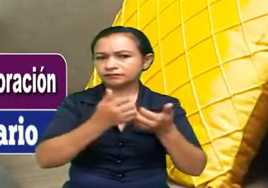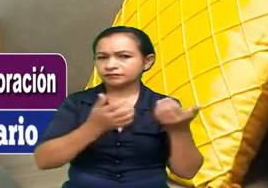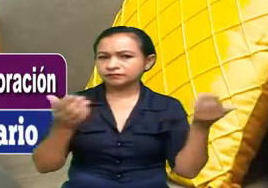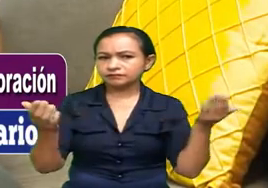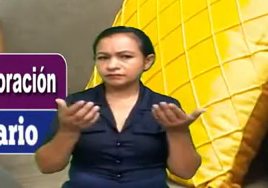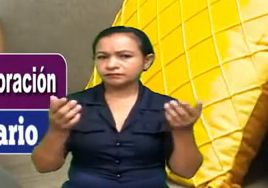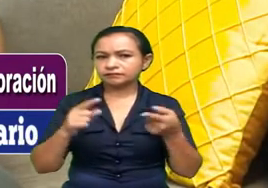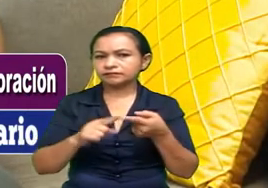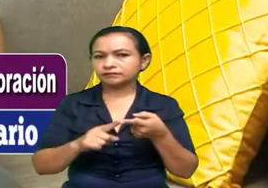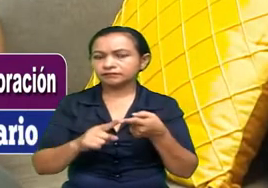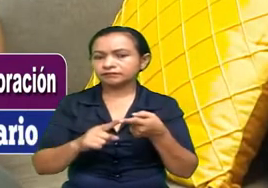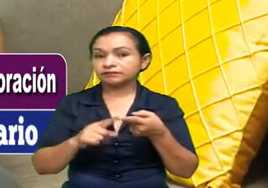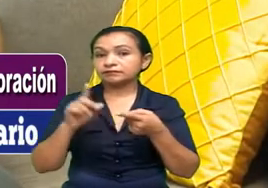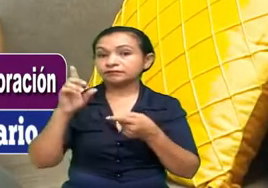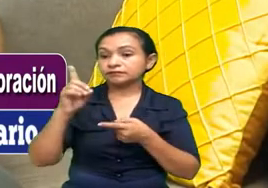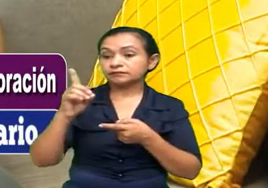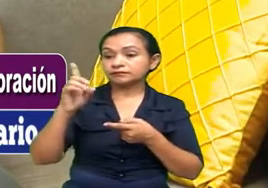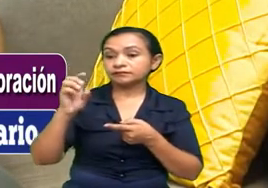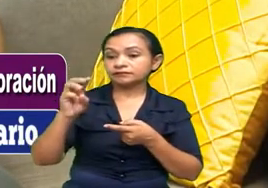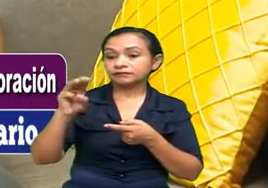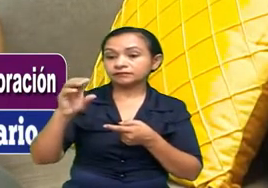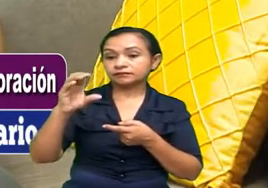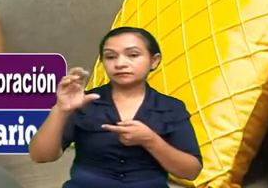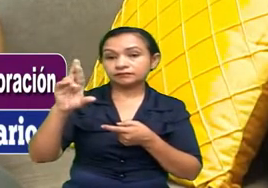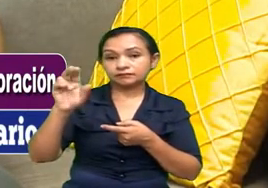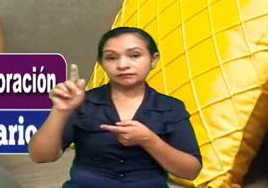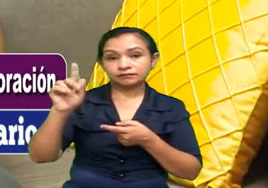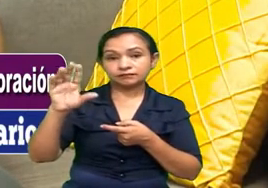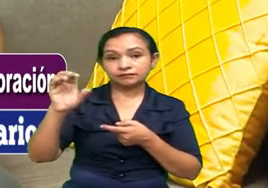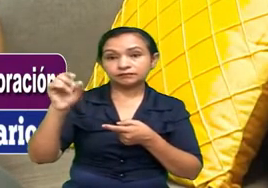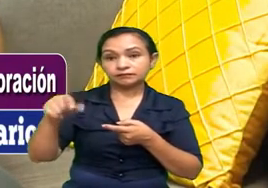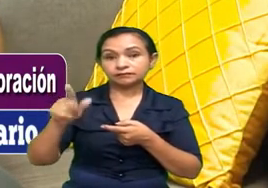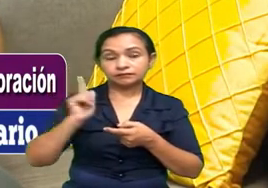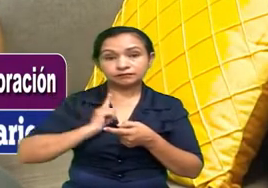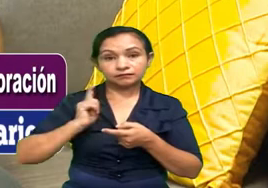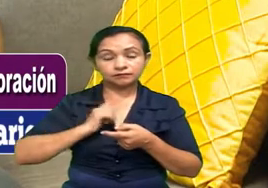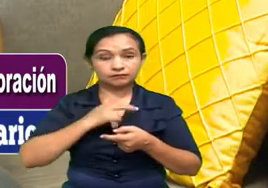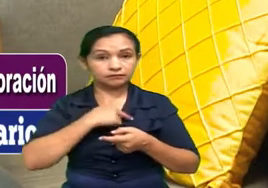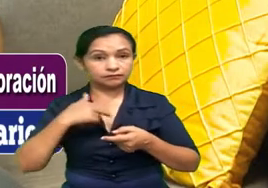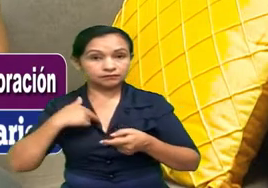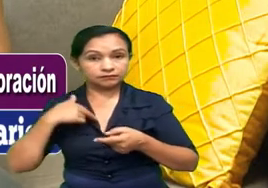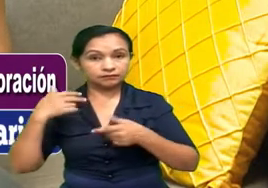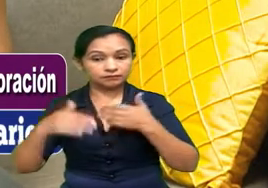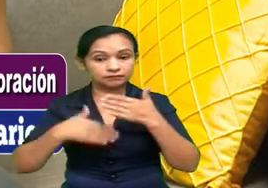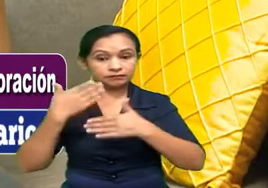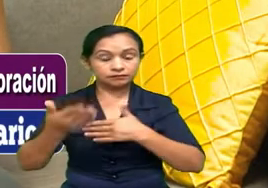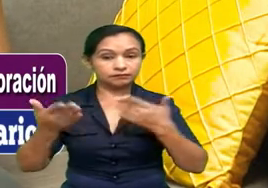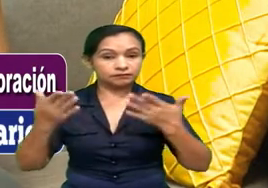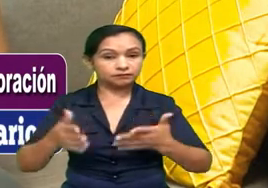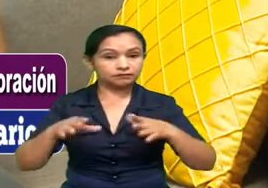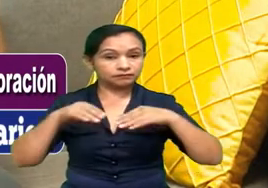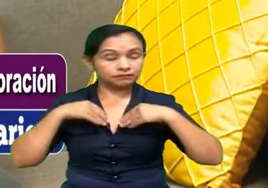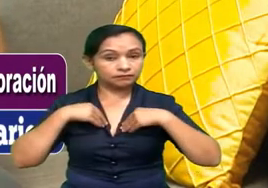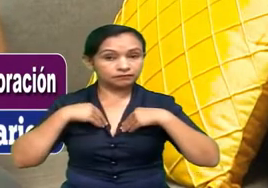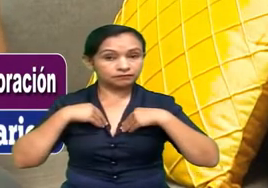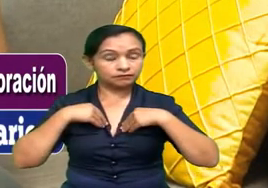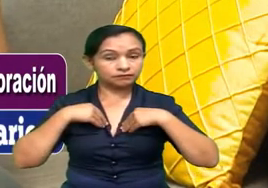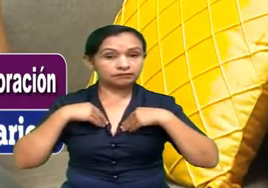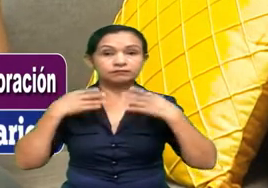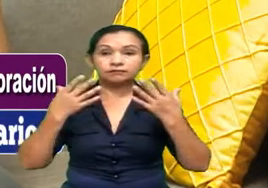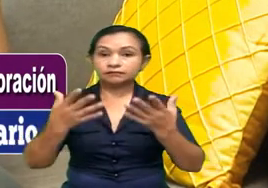los democráticos, y cómo llega finalmente a asumir la presidencia William Walker. Pero primero